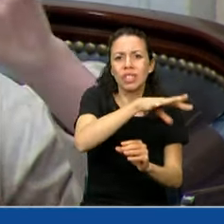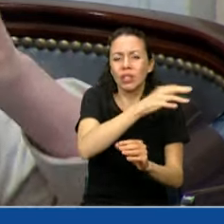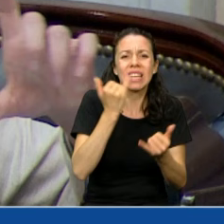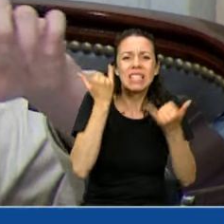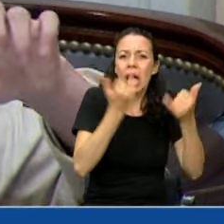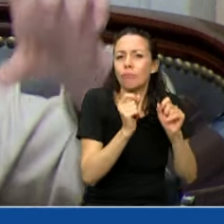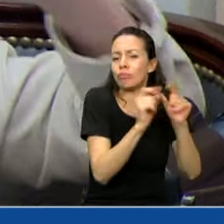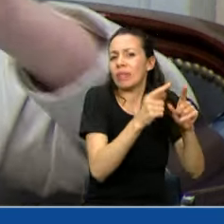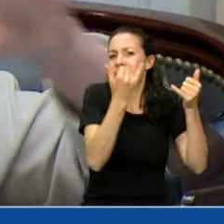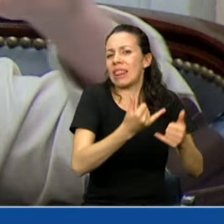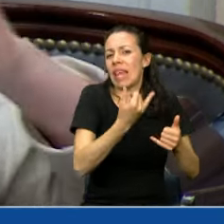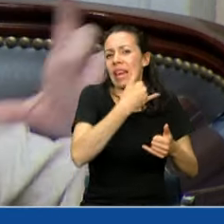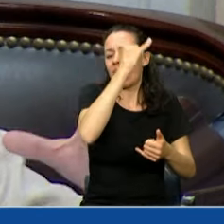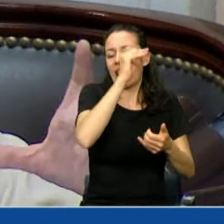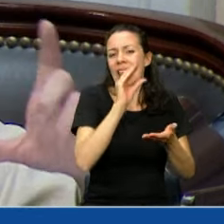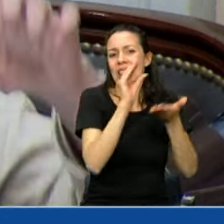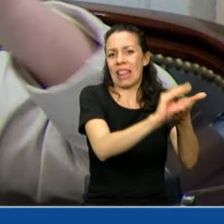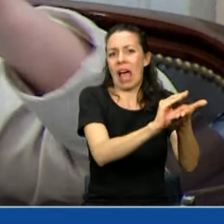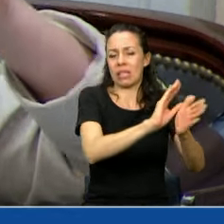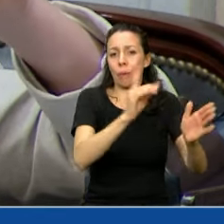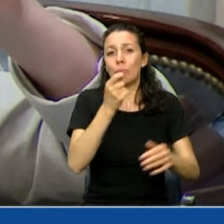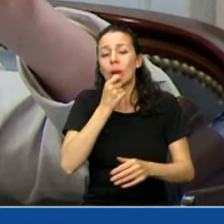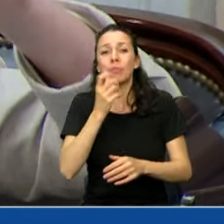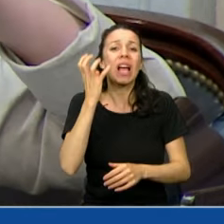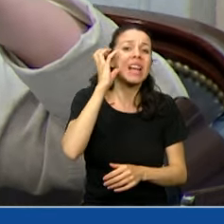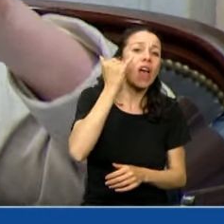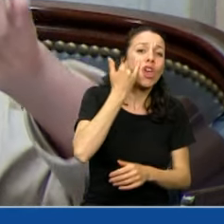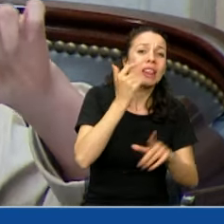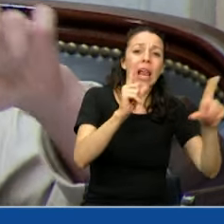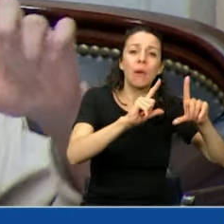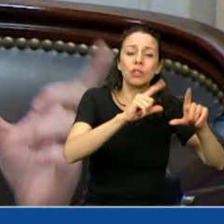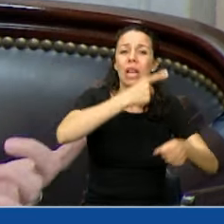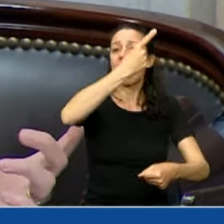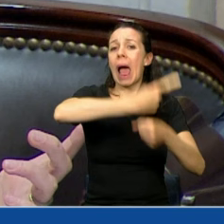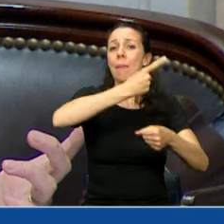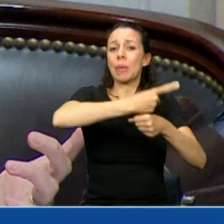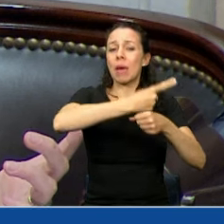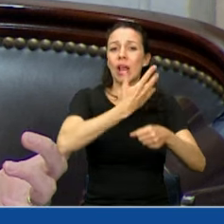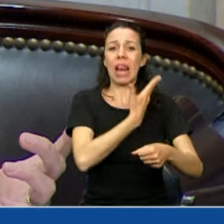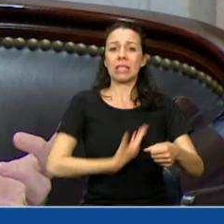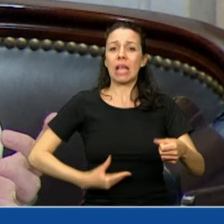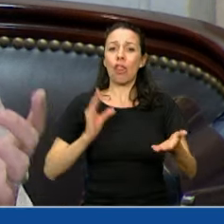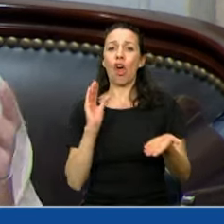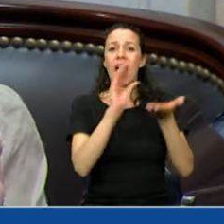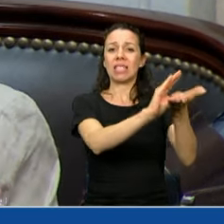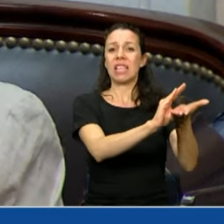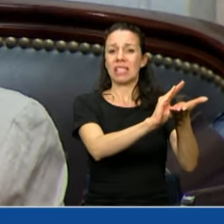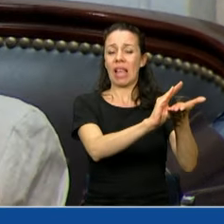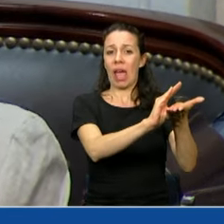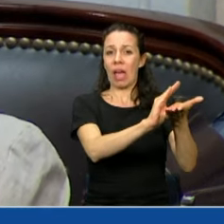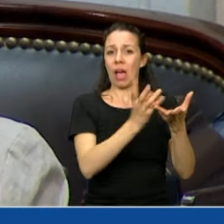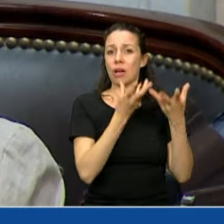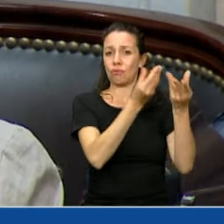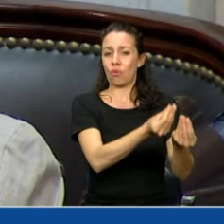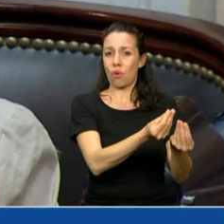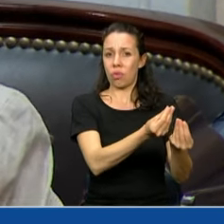tasa por ejemplo radio y televisión radio y televisión está primero en la tasa de asistencia del Estado Entonces